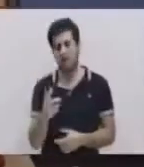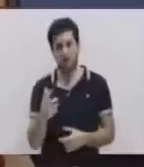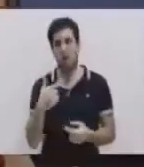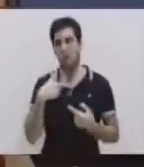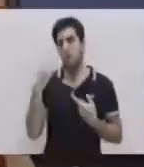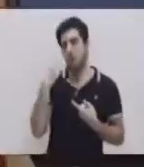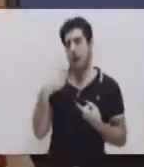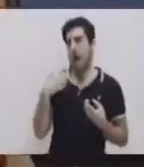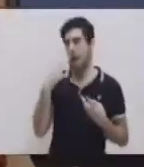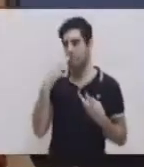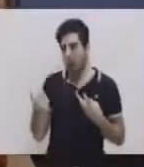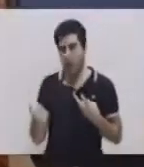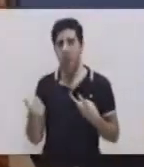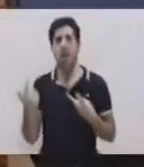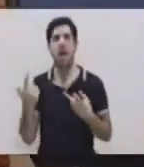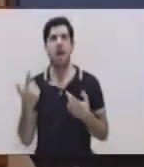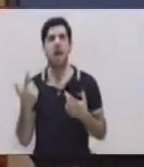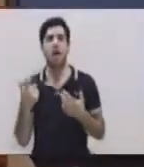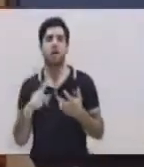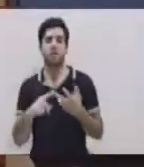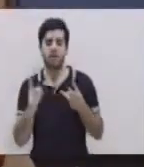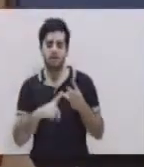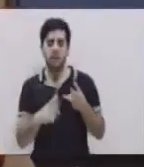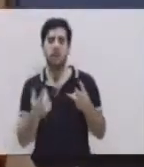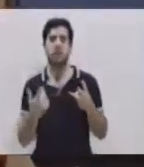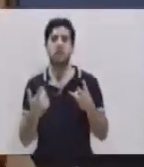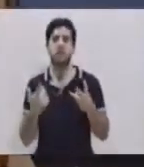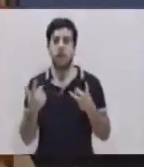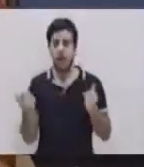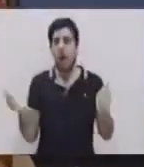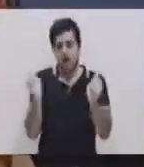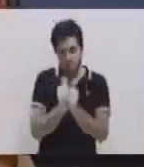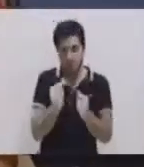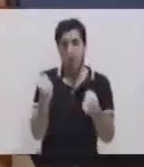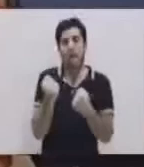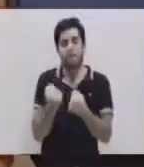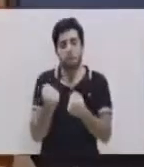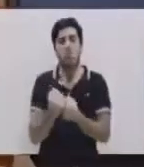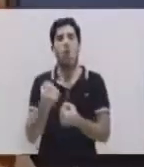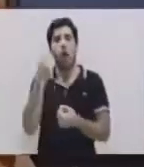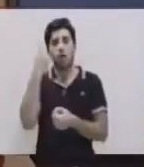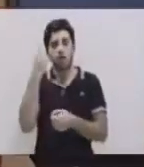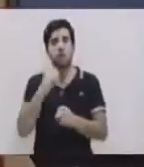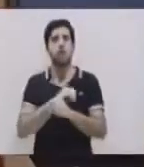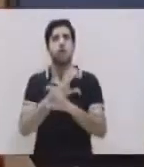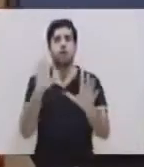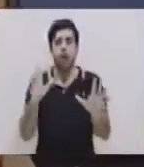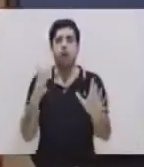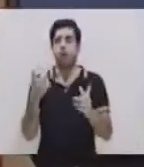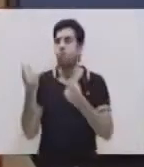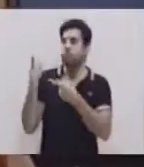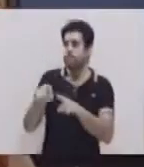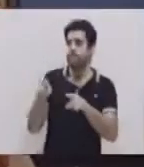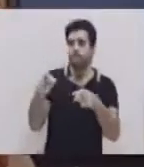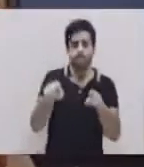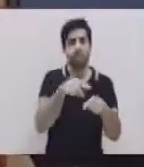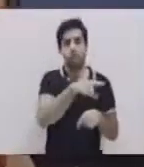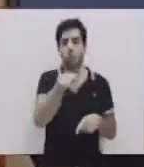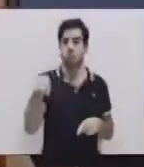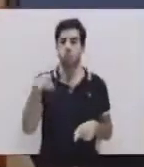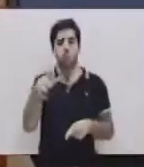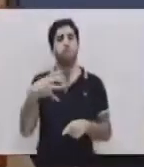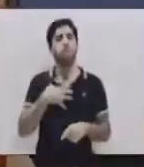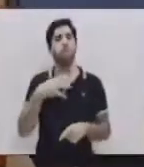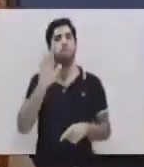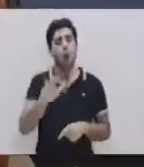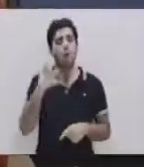hermana, pues va a ayudar, y también en cada familia, a poder ir entendiendo también el punto de vista de cada uno de los integrantes de la